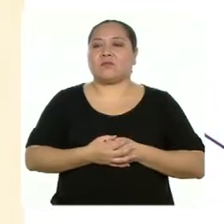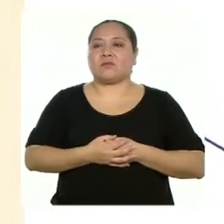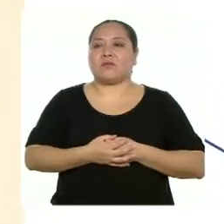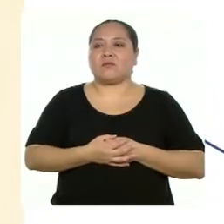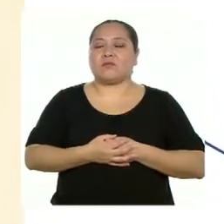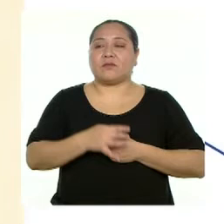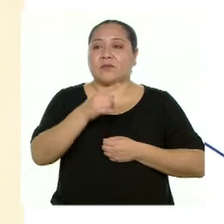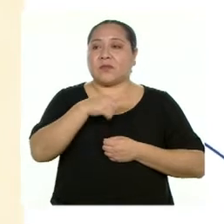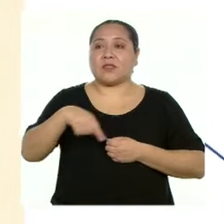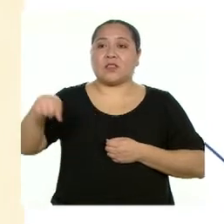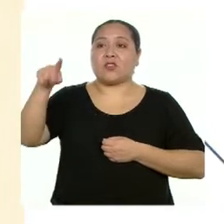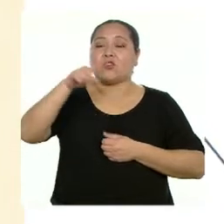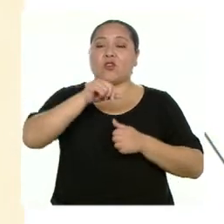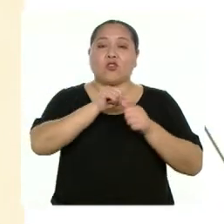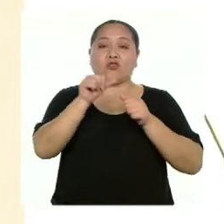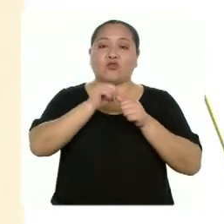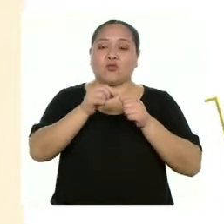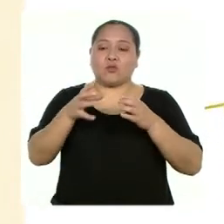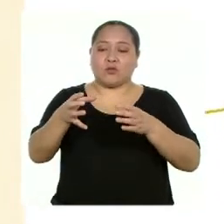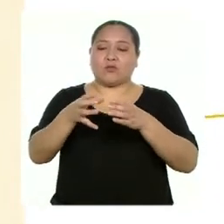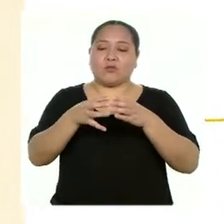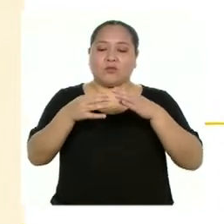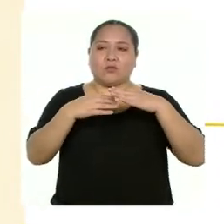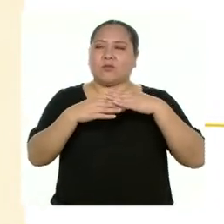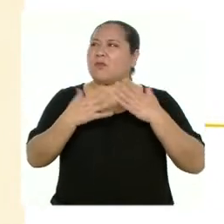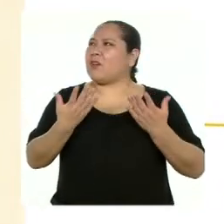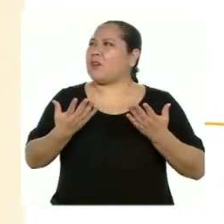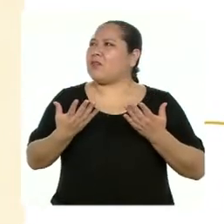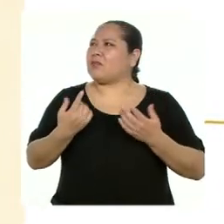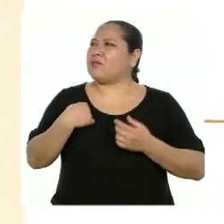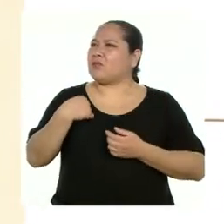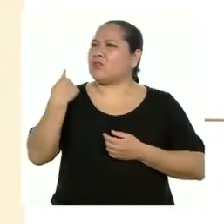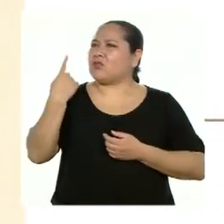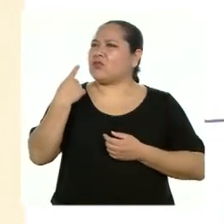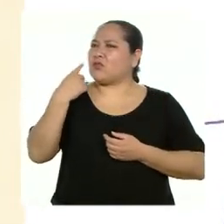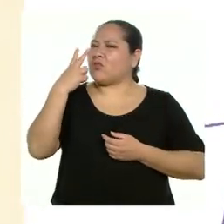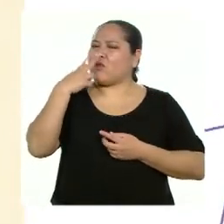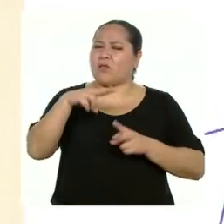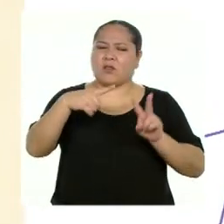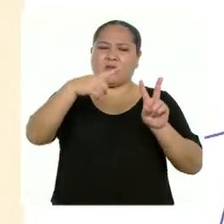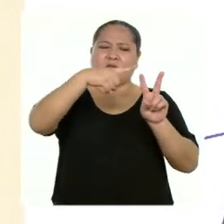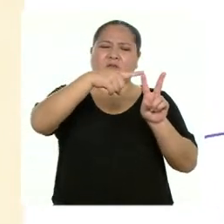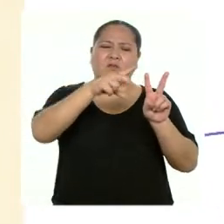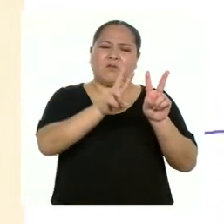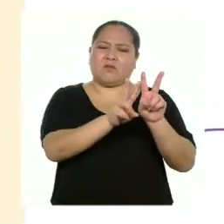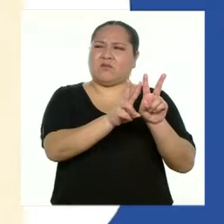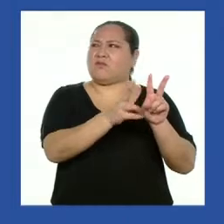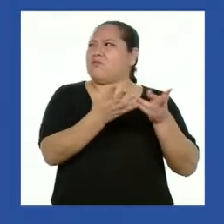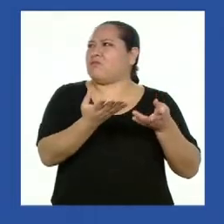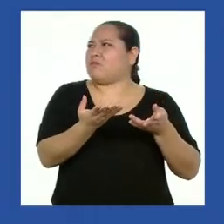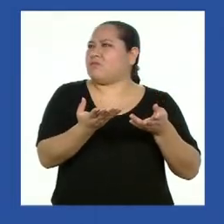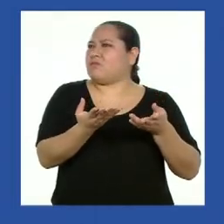la cantidad de datos de toda la muestra. Ah, pero yo solo veo la raíz cuadrada de V.